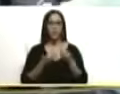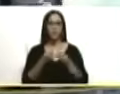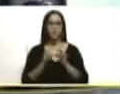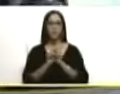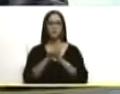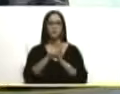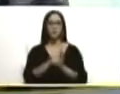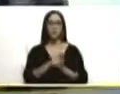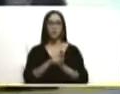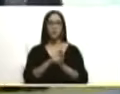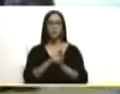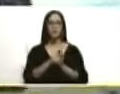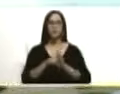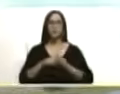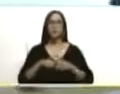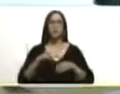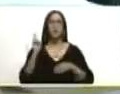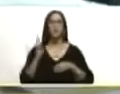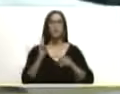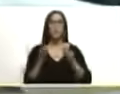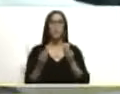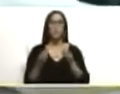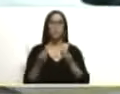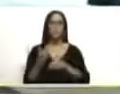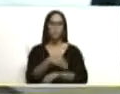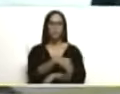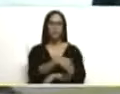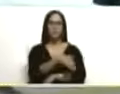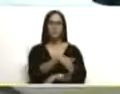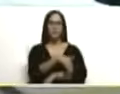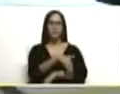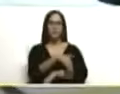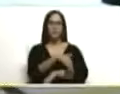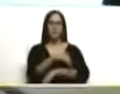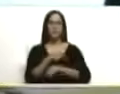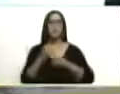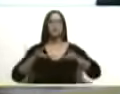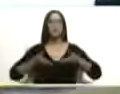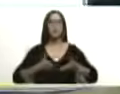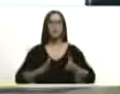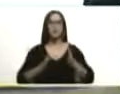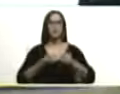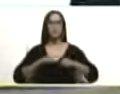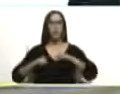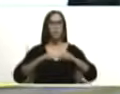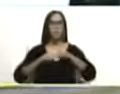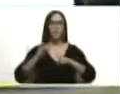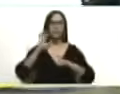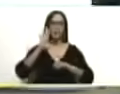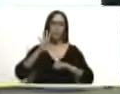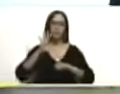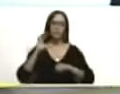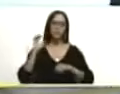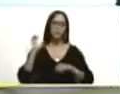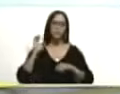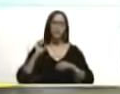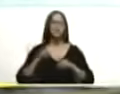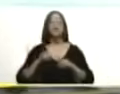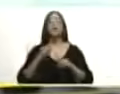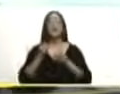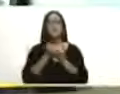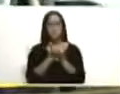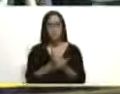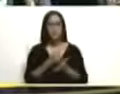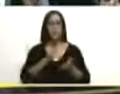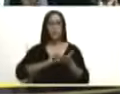logotipo, que lo usamos mucho en las calles. Y cuando nació el movimiento Quinta República, ayudó a dibujar junto a otros